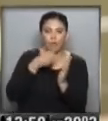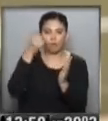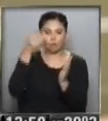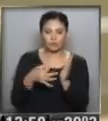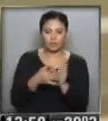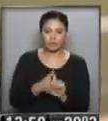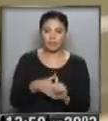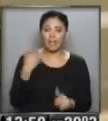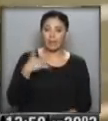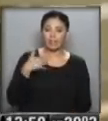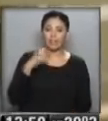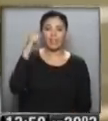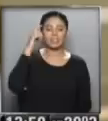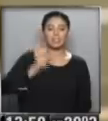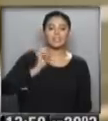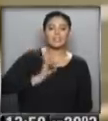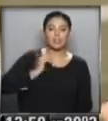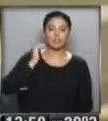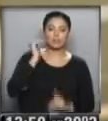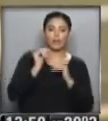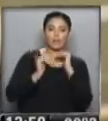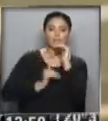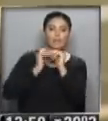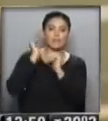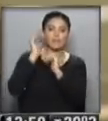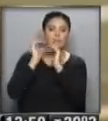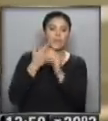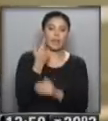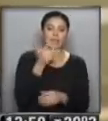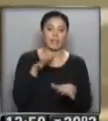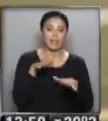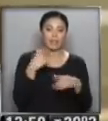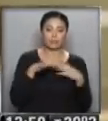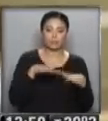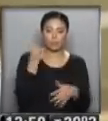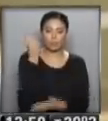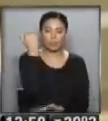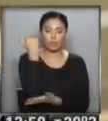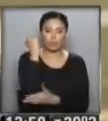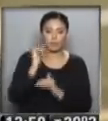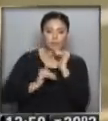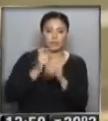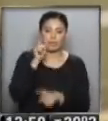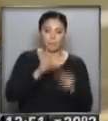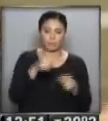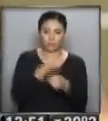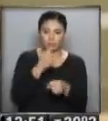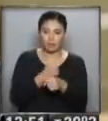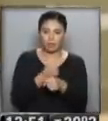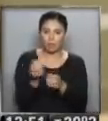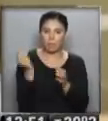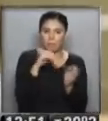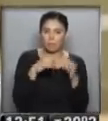de crecimiento de 10 años ya, de crecimiento sostenido, donde se sostiene la actividad económica, y los indicadores de empleo, de mercado de trabajo, han